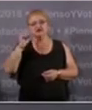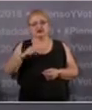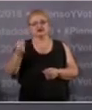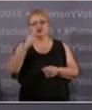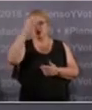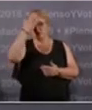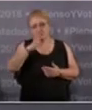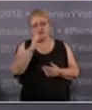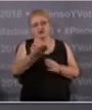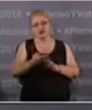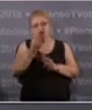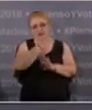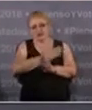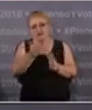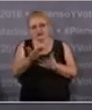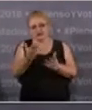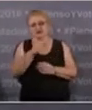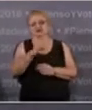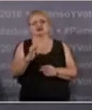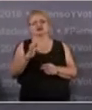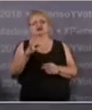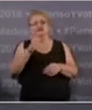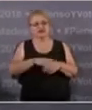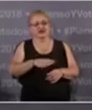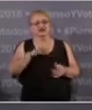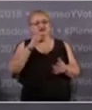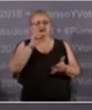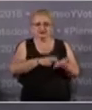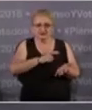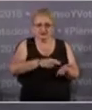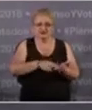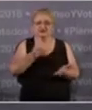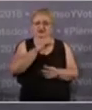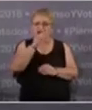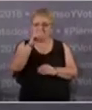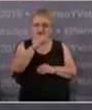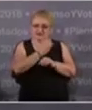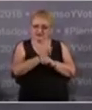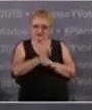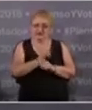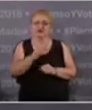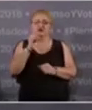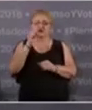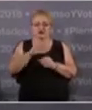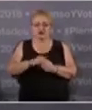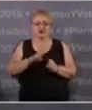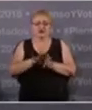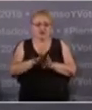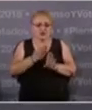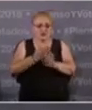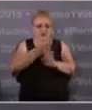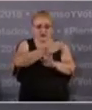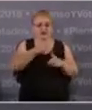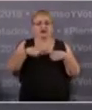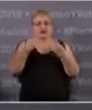de la prevención, de la disuasión y de la investigación. En materia de prevención, bueno, pues dar